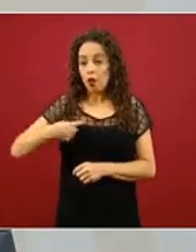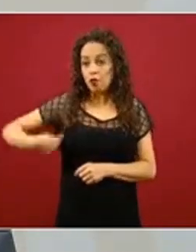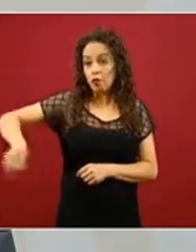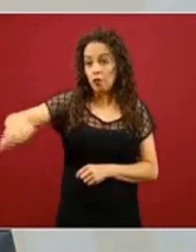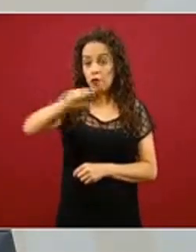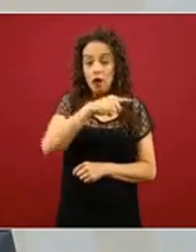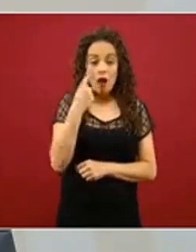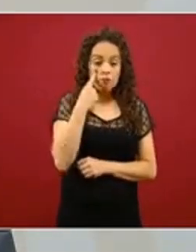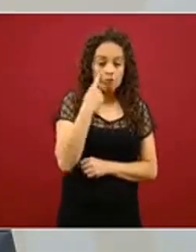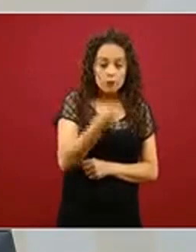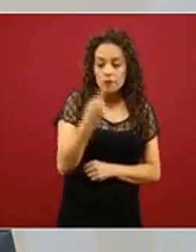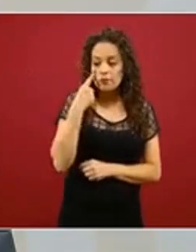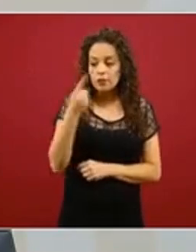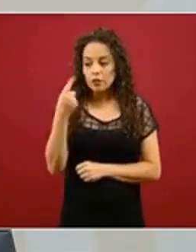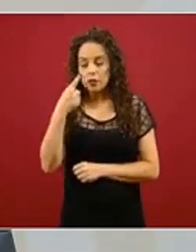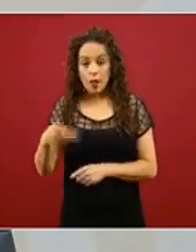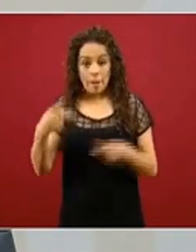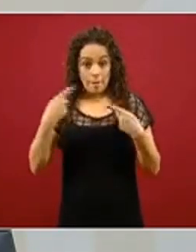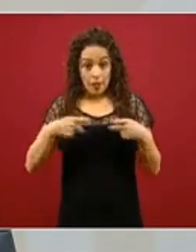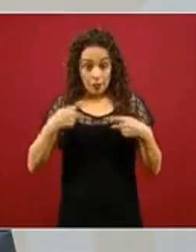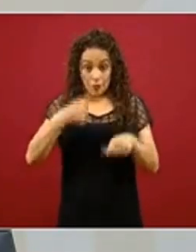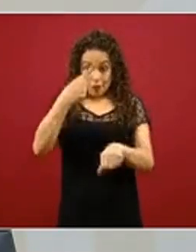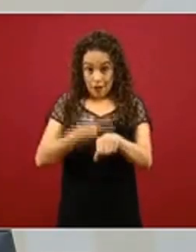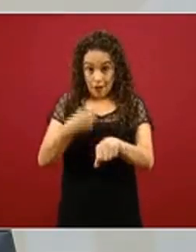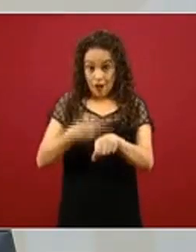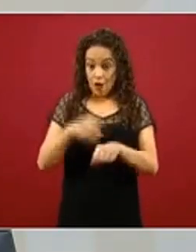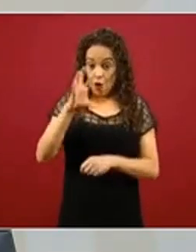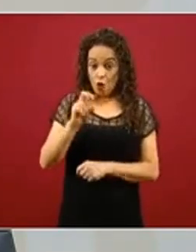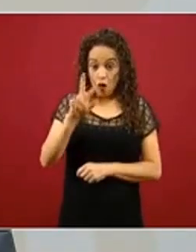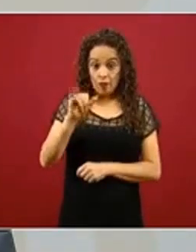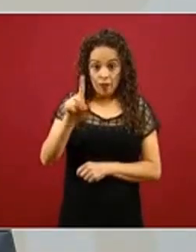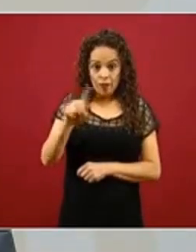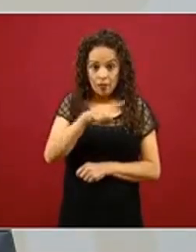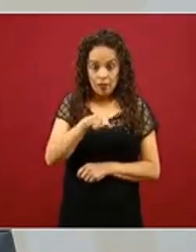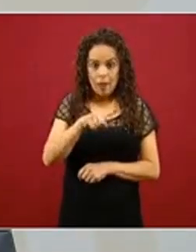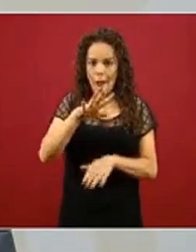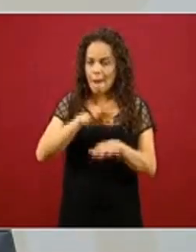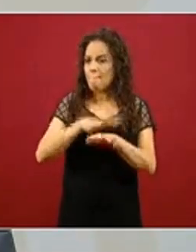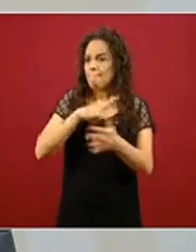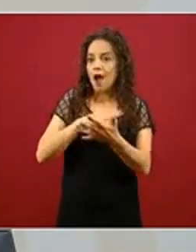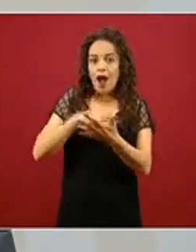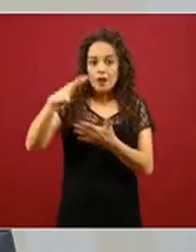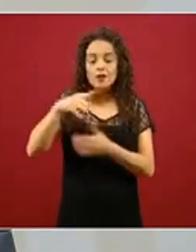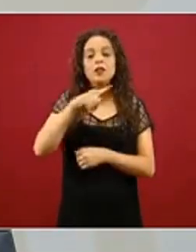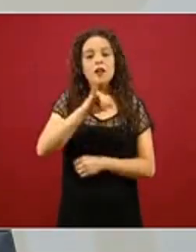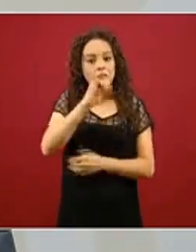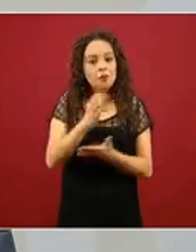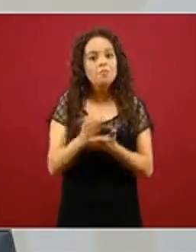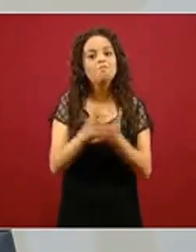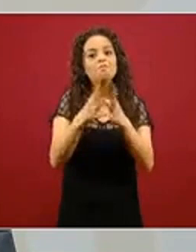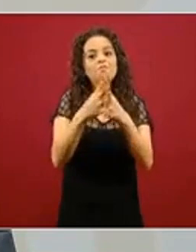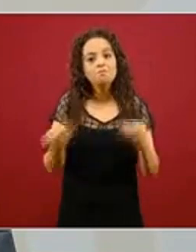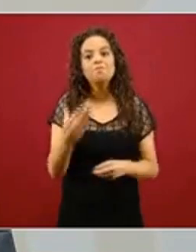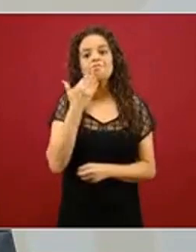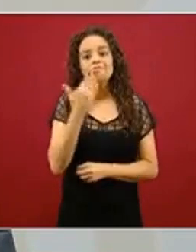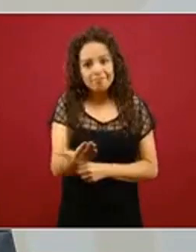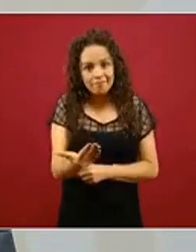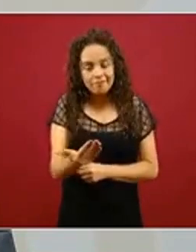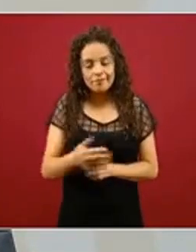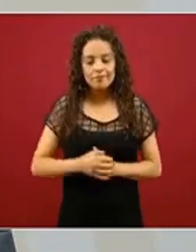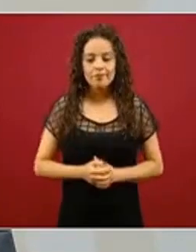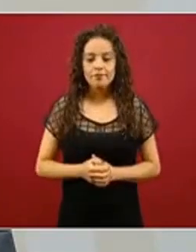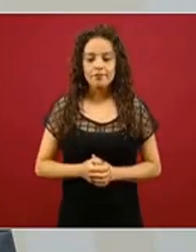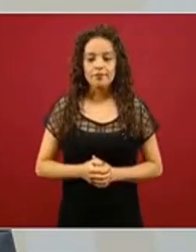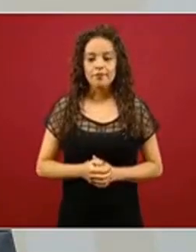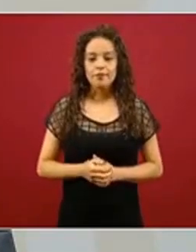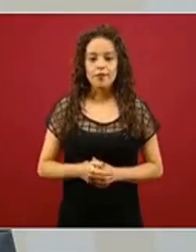mayoría de las personas que han tenido COVID se recuperaron. Tomen en cuenta que lo que estamos presentando es